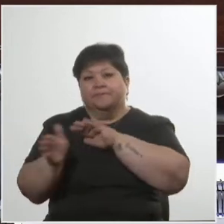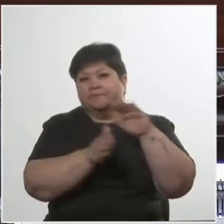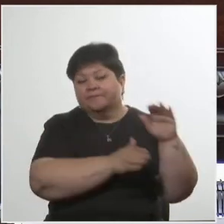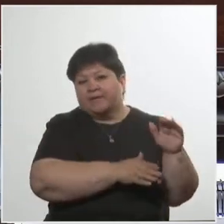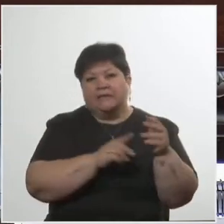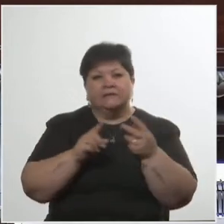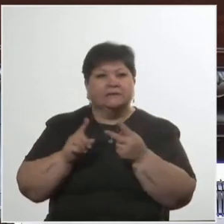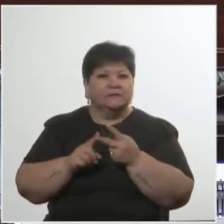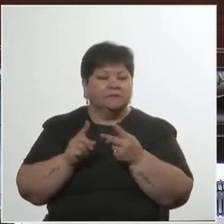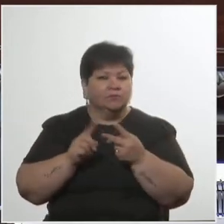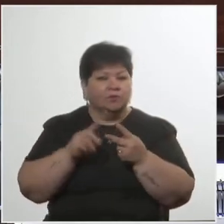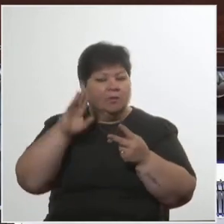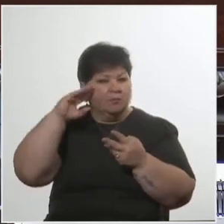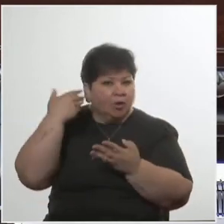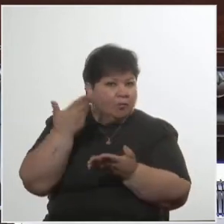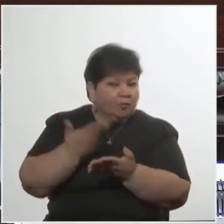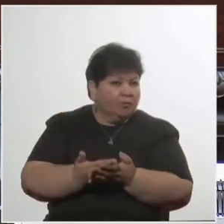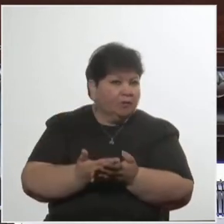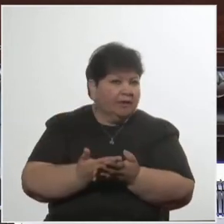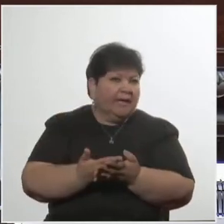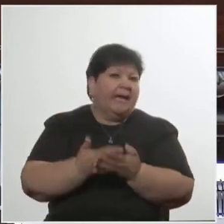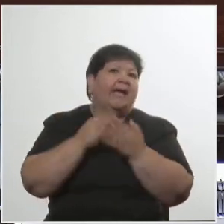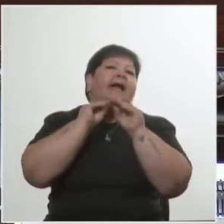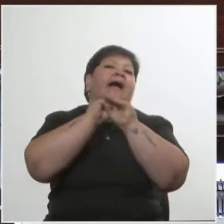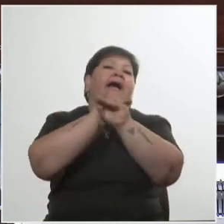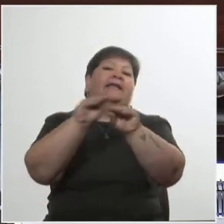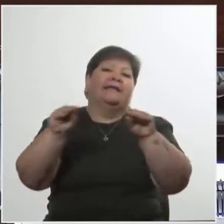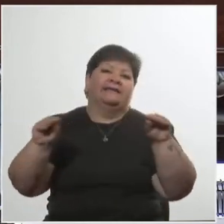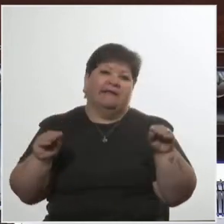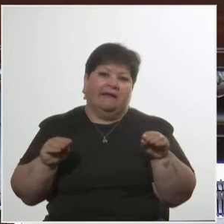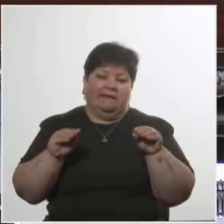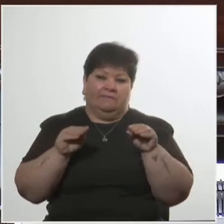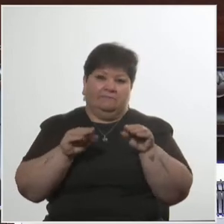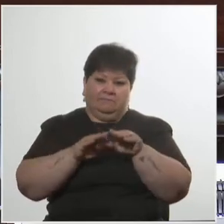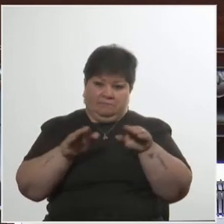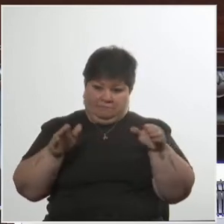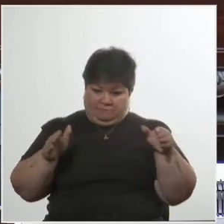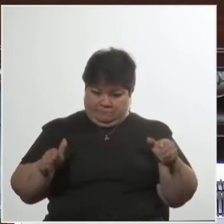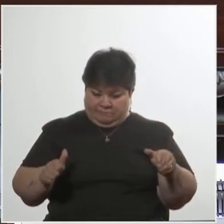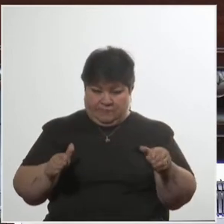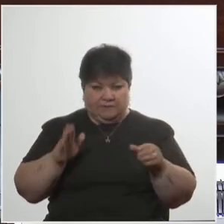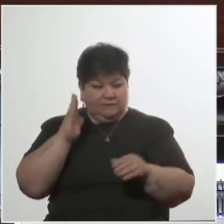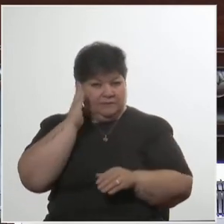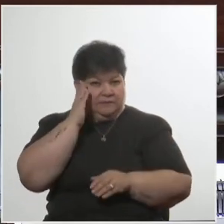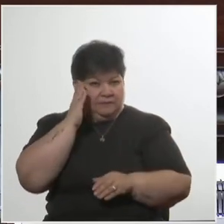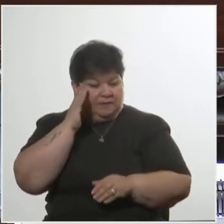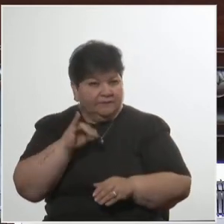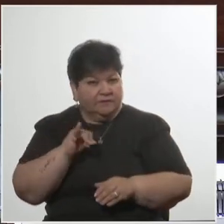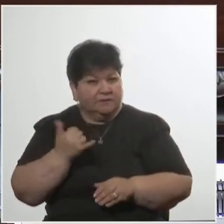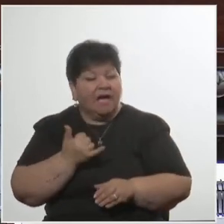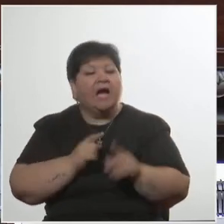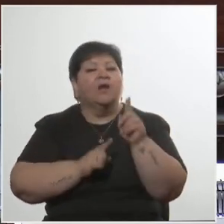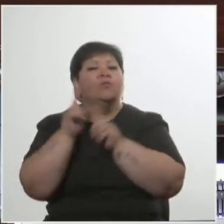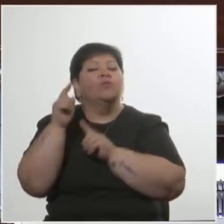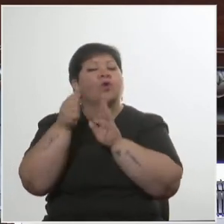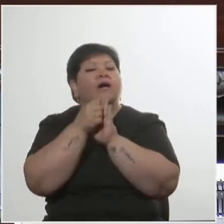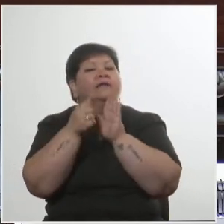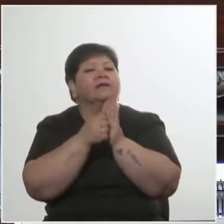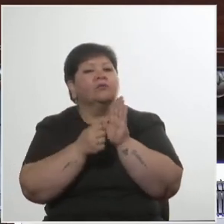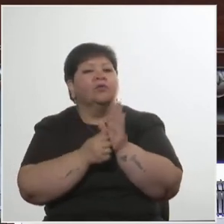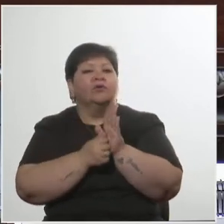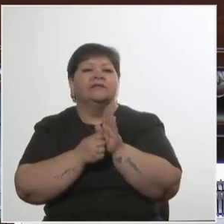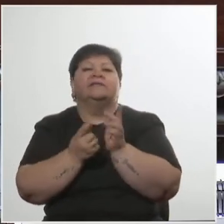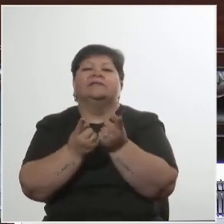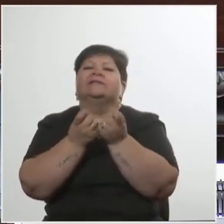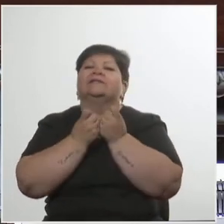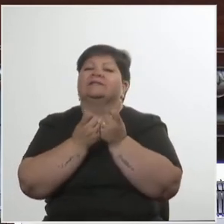señora presidenta es alertar lo que la mesa ya cálculo debe tener también claro es que hay algunos artículos que requieren